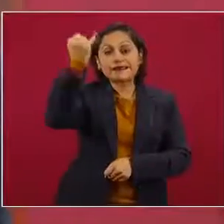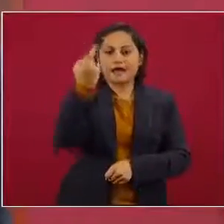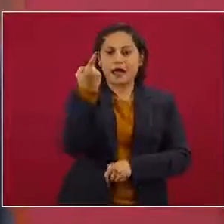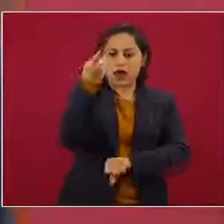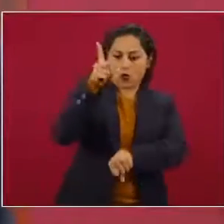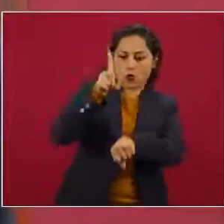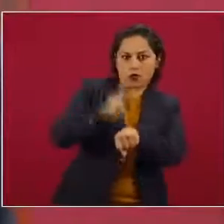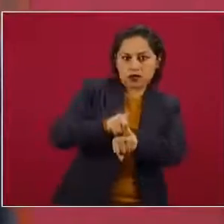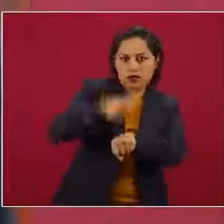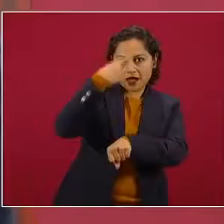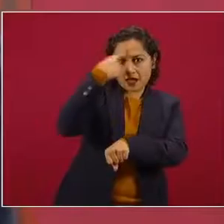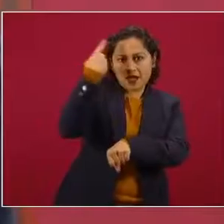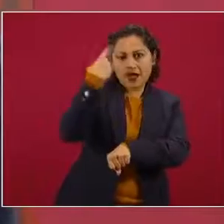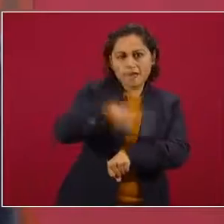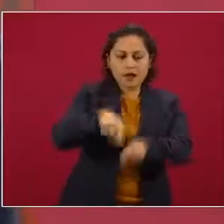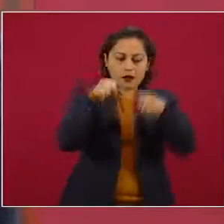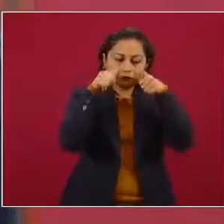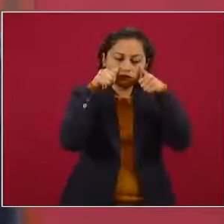dedicado a los muertos.